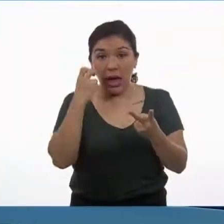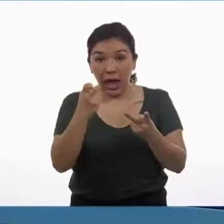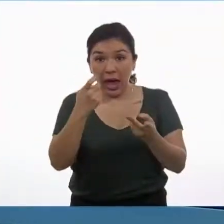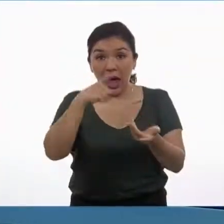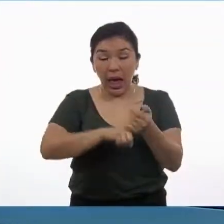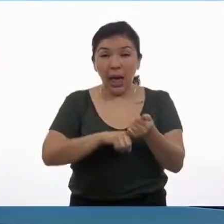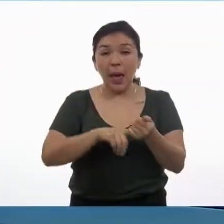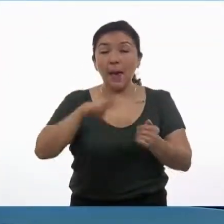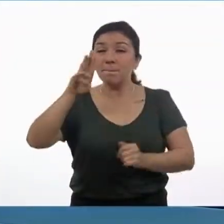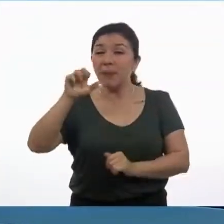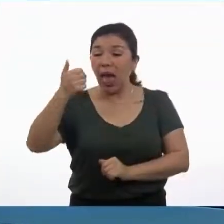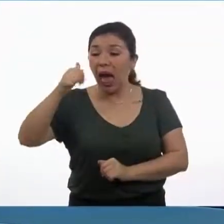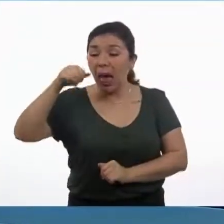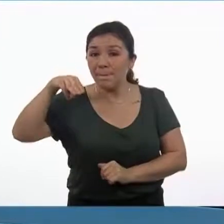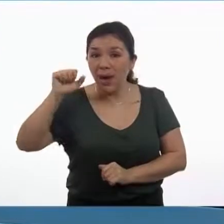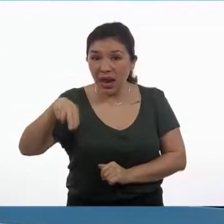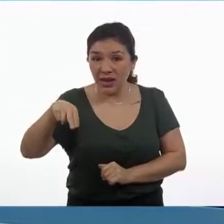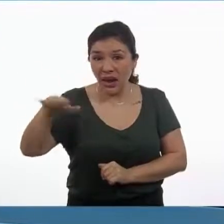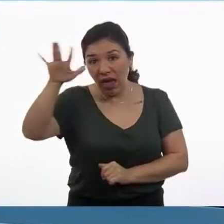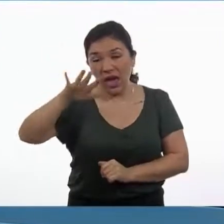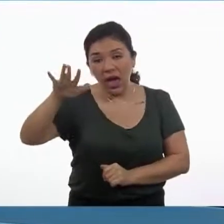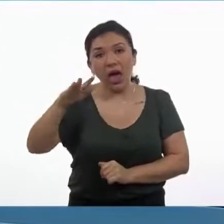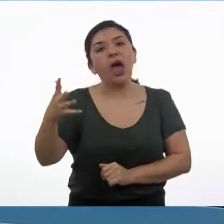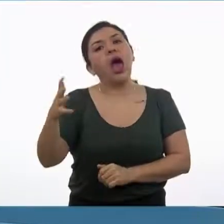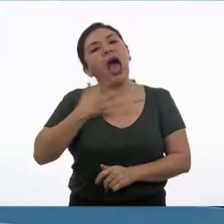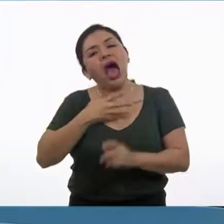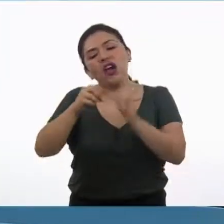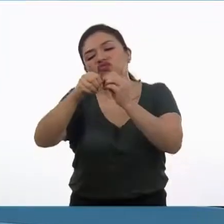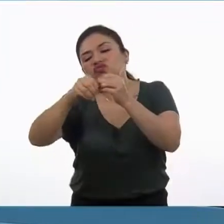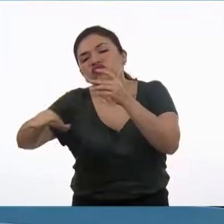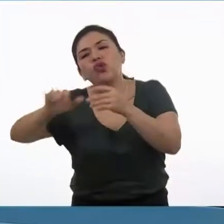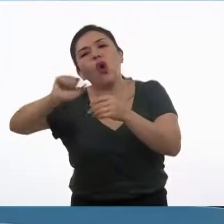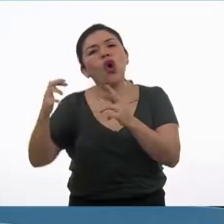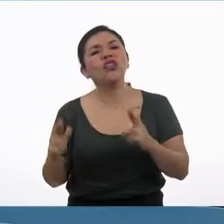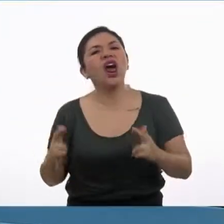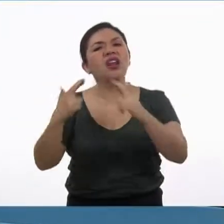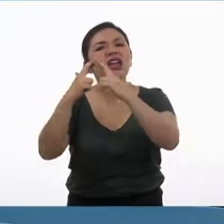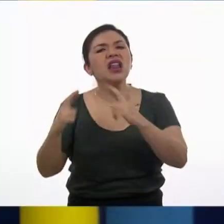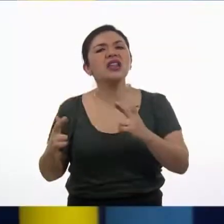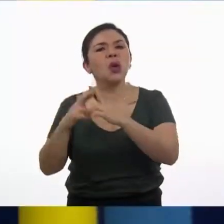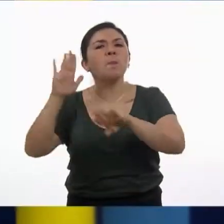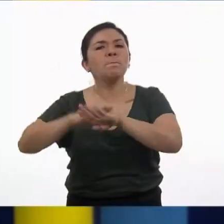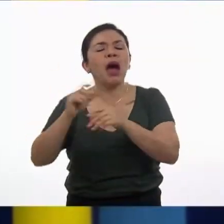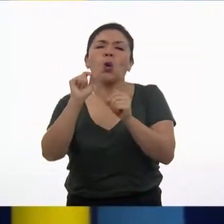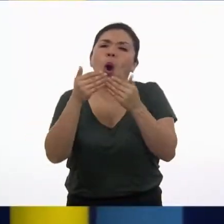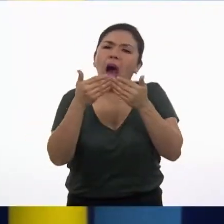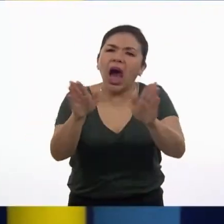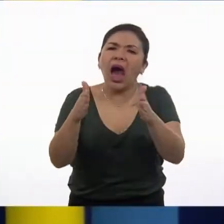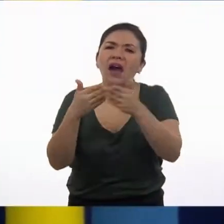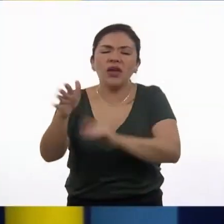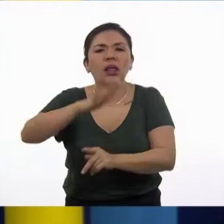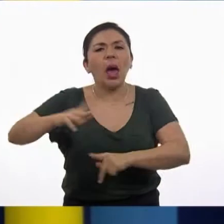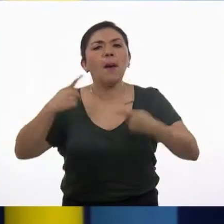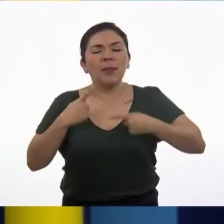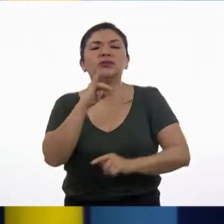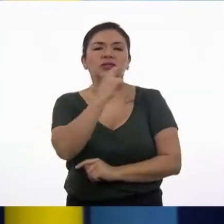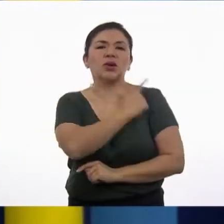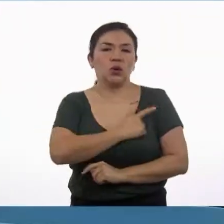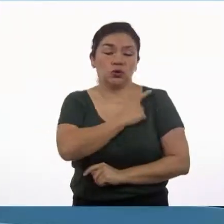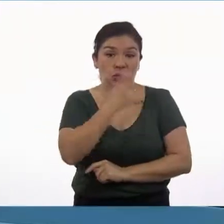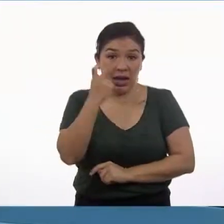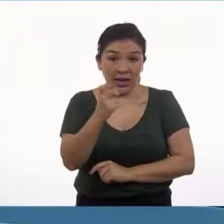propio brahmismo crecieron las raíces de una religión más abierta y popular. Este